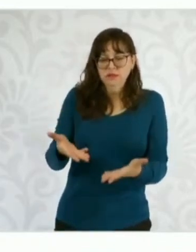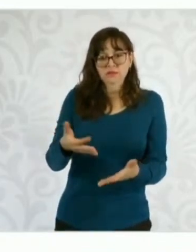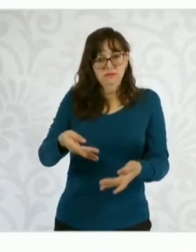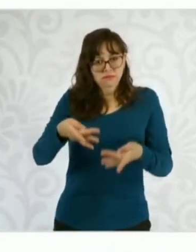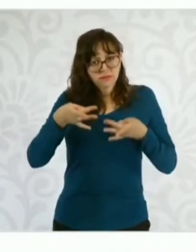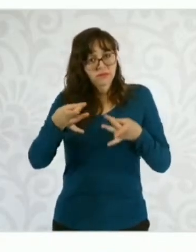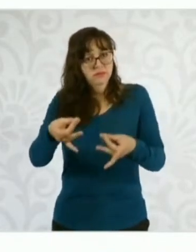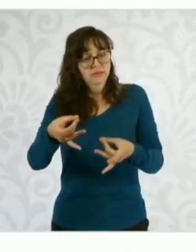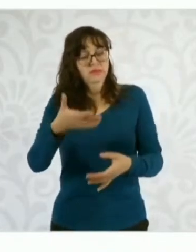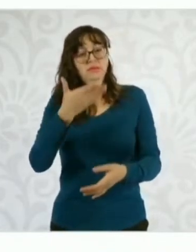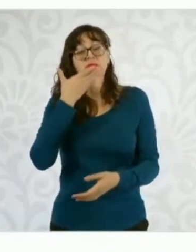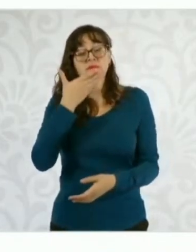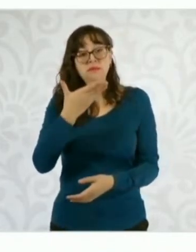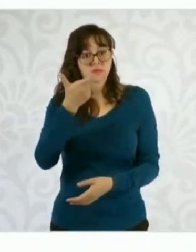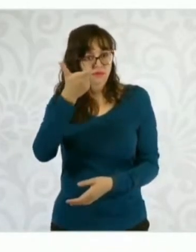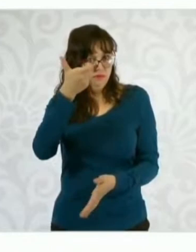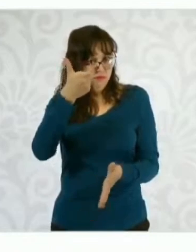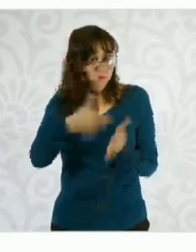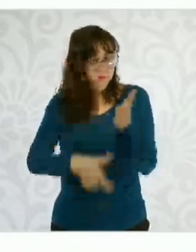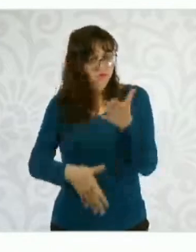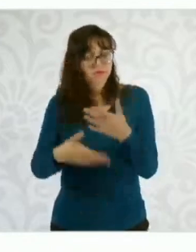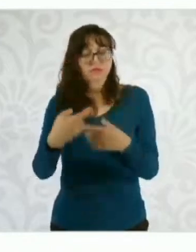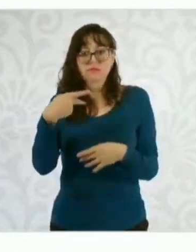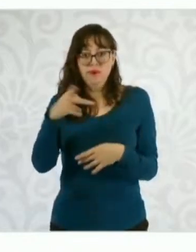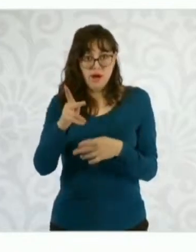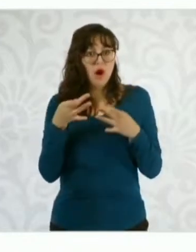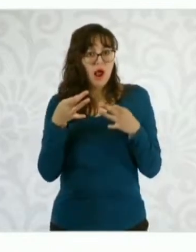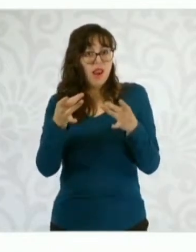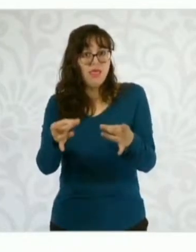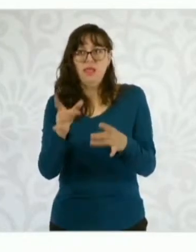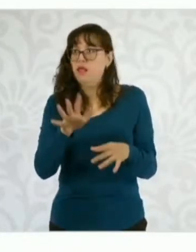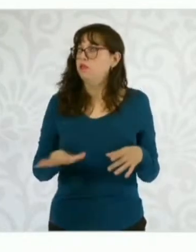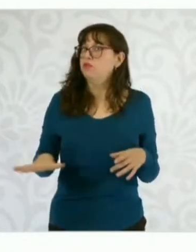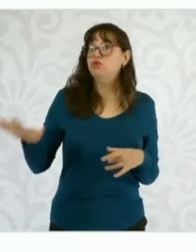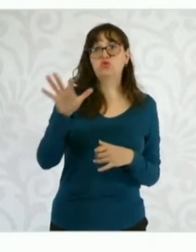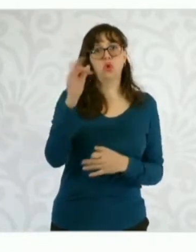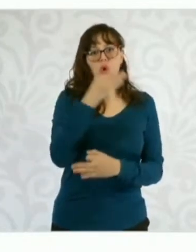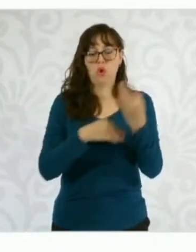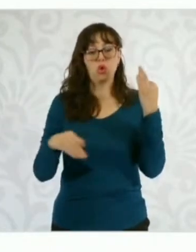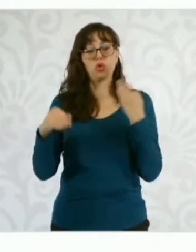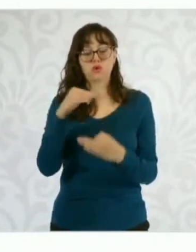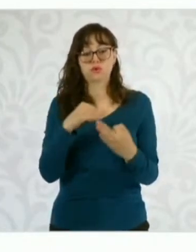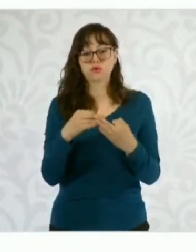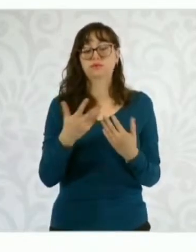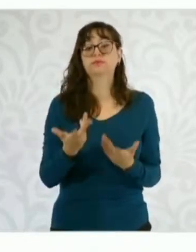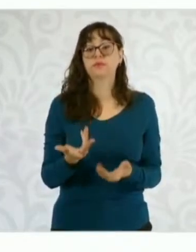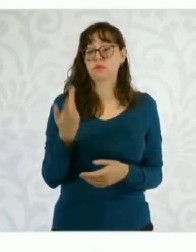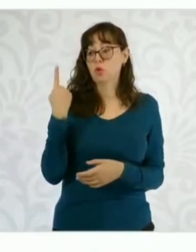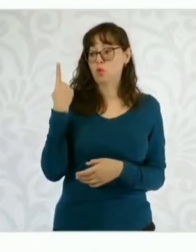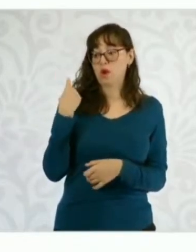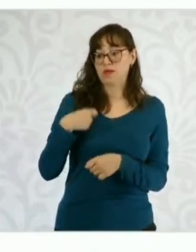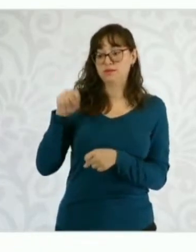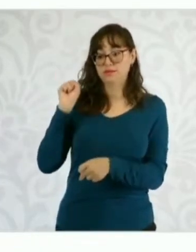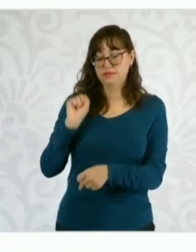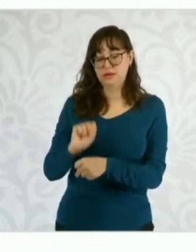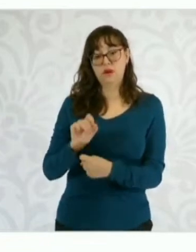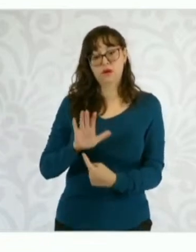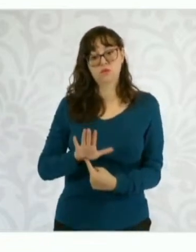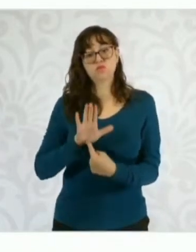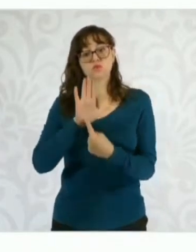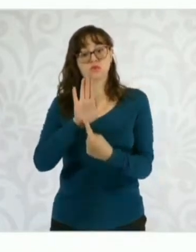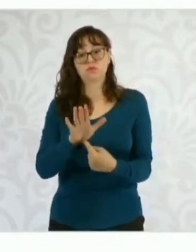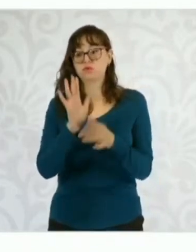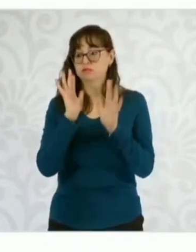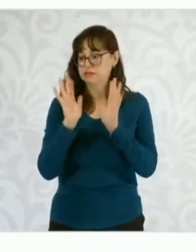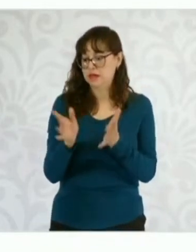precio y que se implementen en todas nuestras unidades de salud. Estamos presentando, la semana pasada estuvimos, el modelo de compra